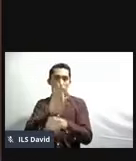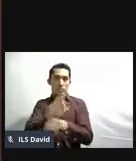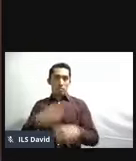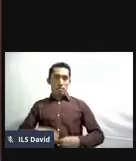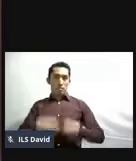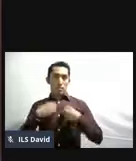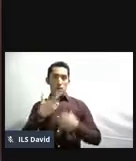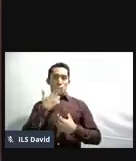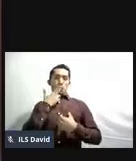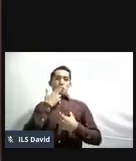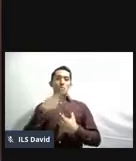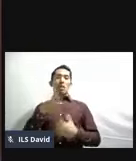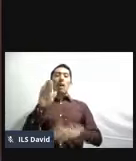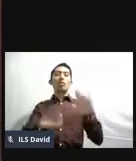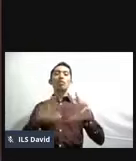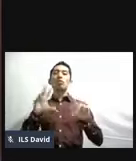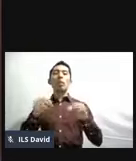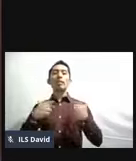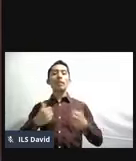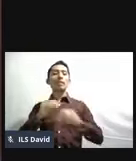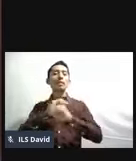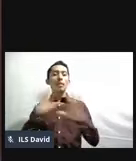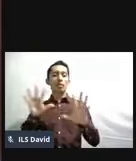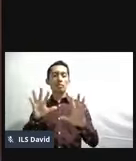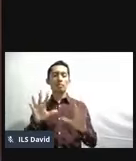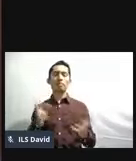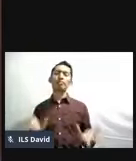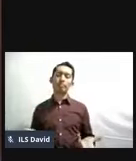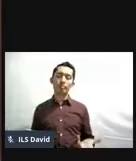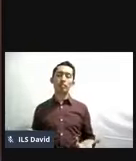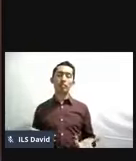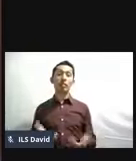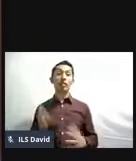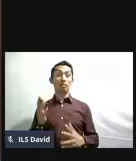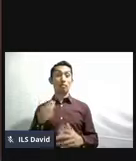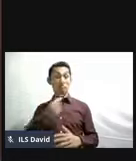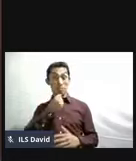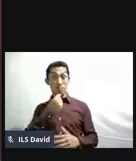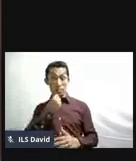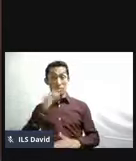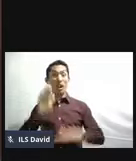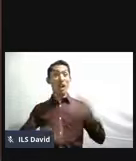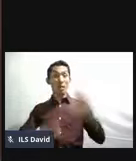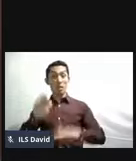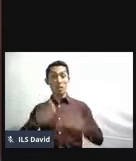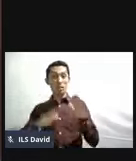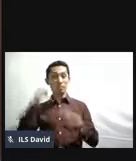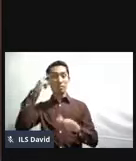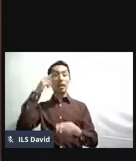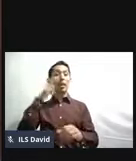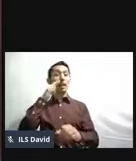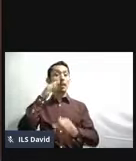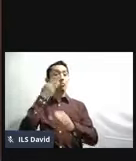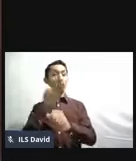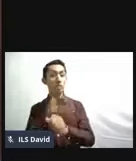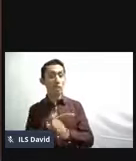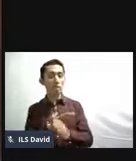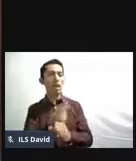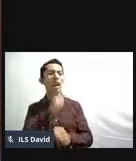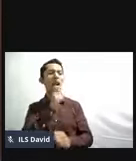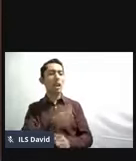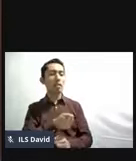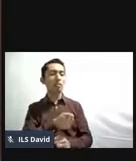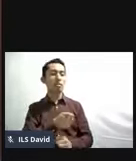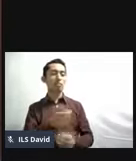cuando niñas y niños no asumen este valor como algo que debe vivir en ellas y en